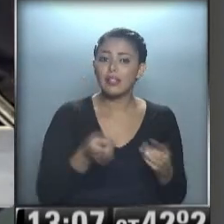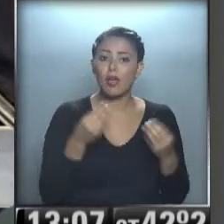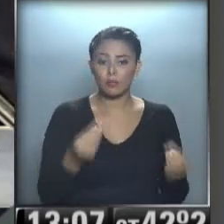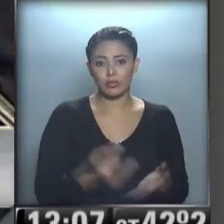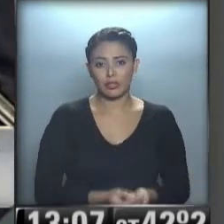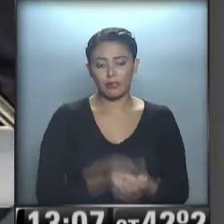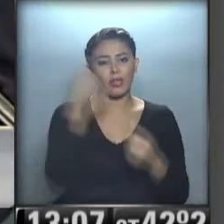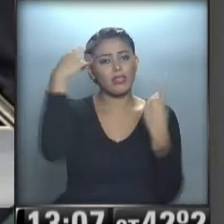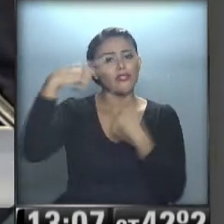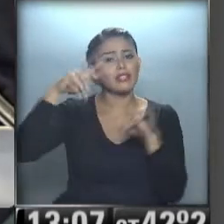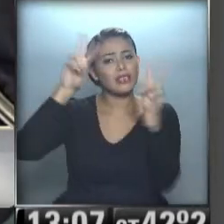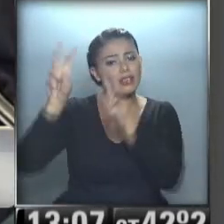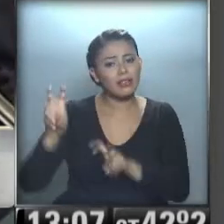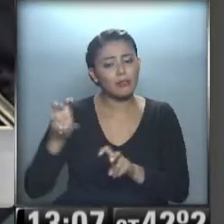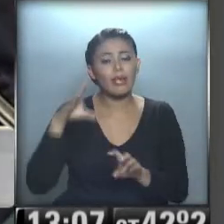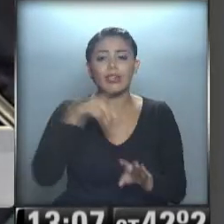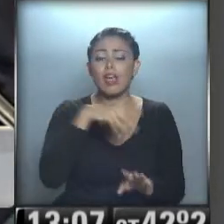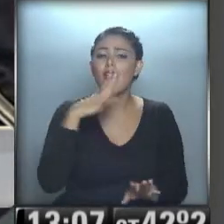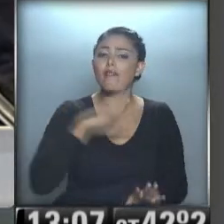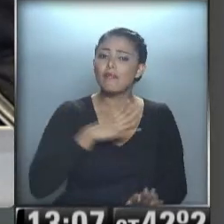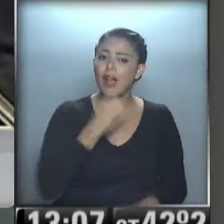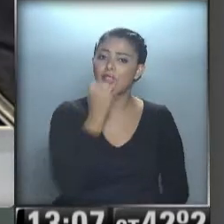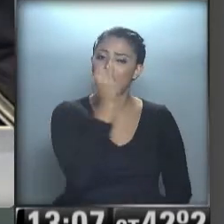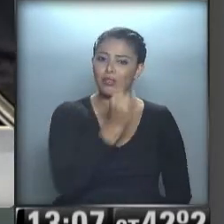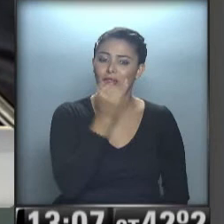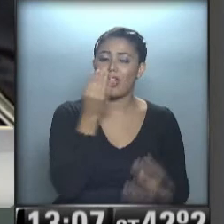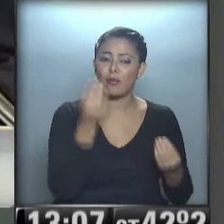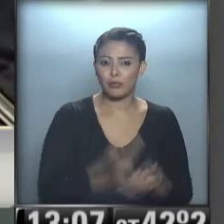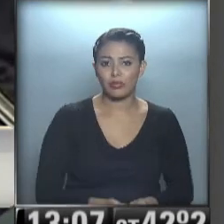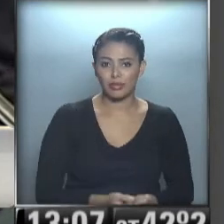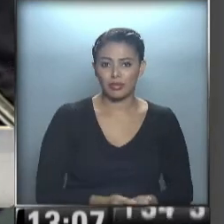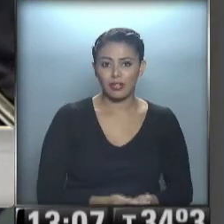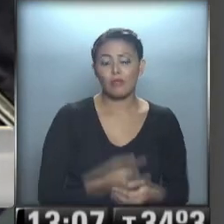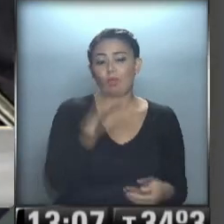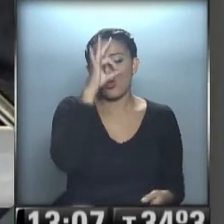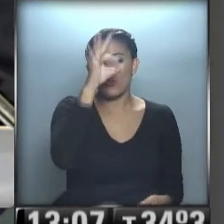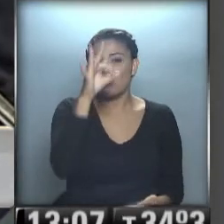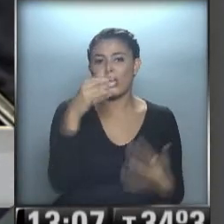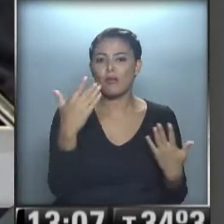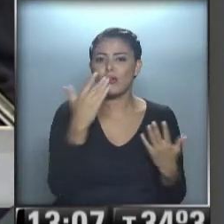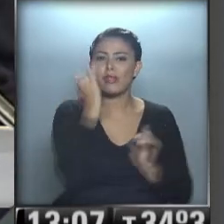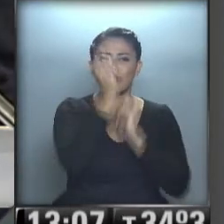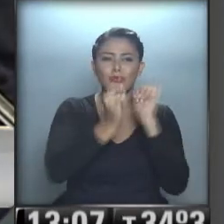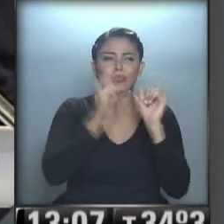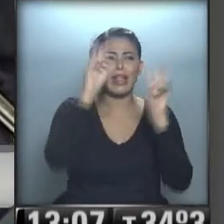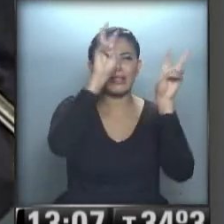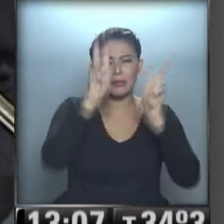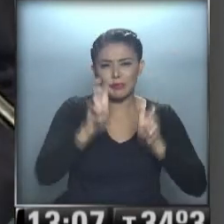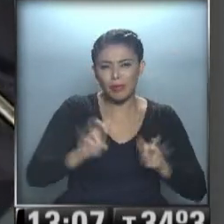cantidad de cosas que aún no ha podido decir porque definitivamente nunca se puede hablar de todo y de todo el